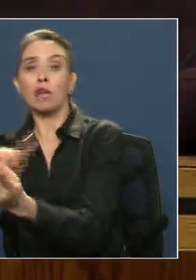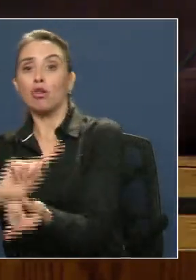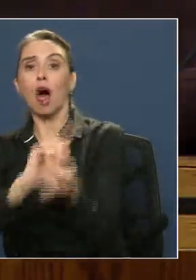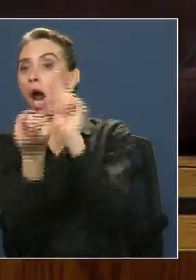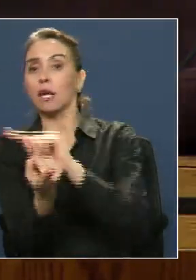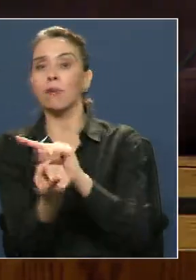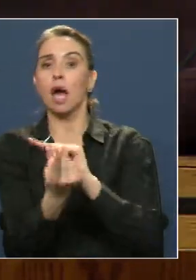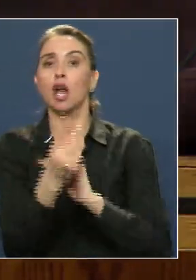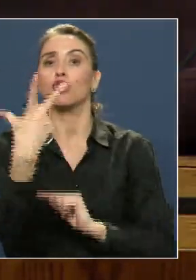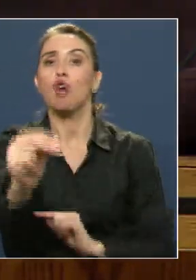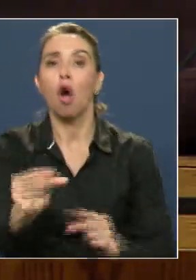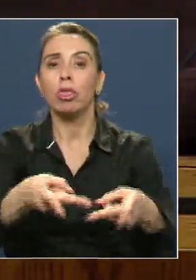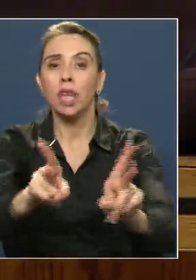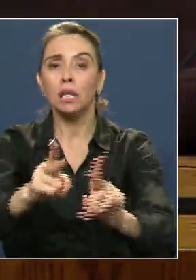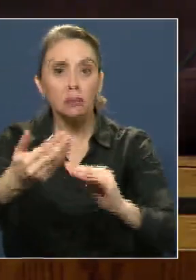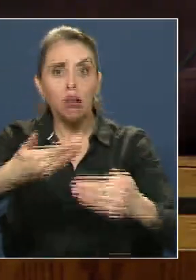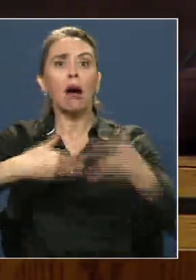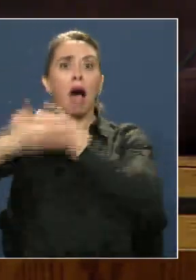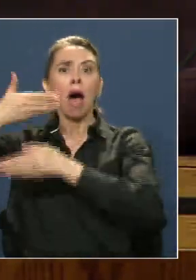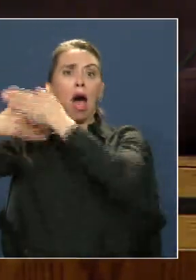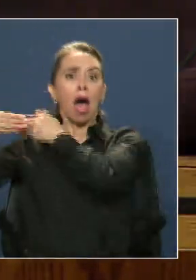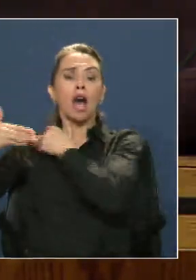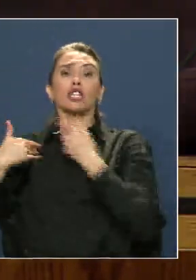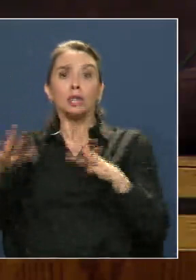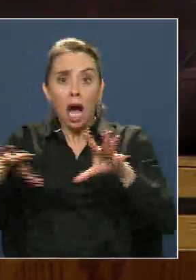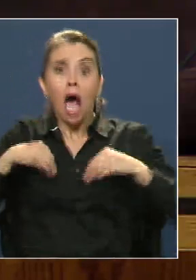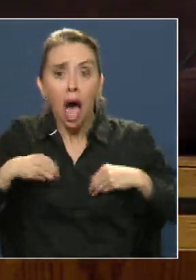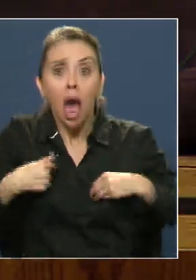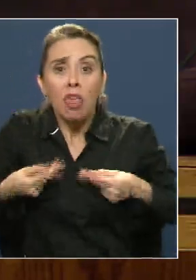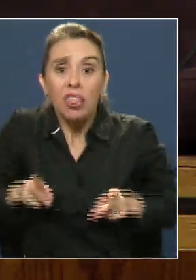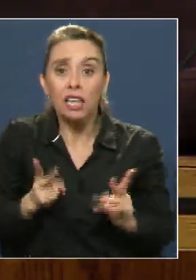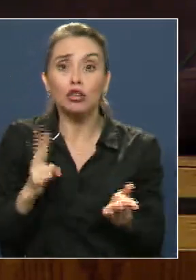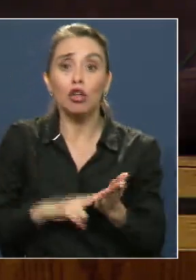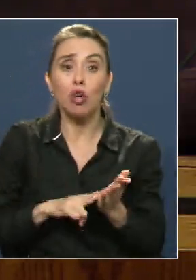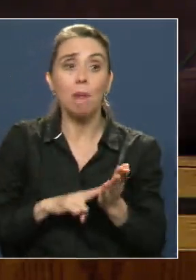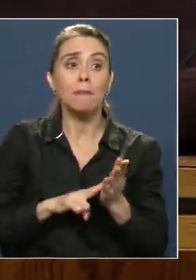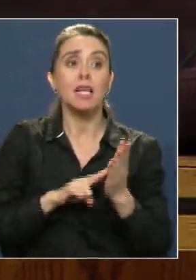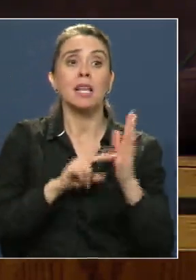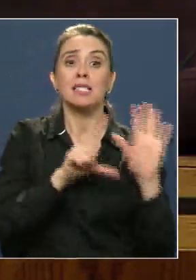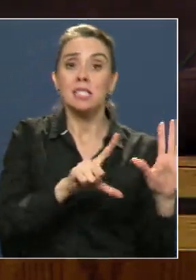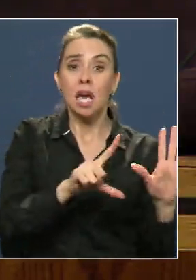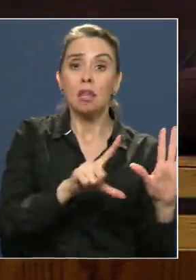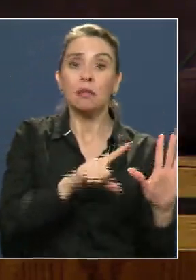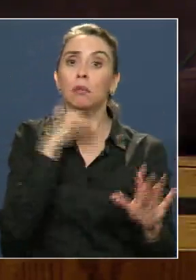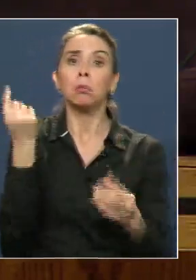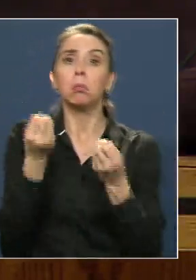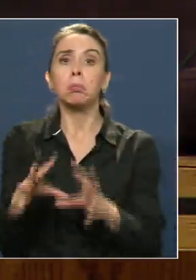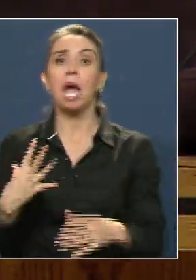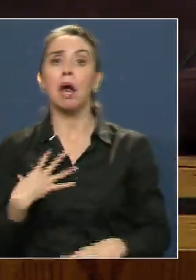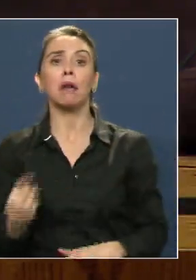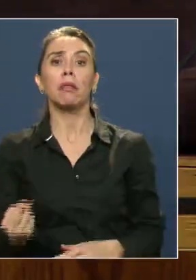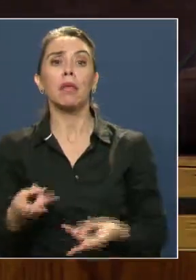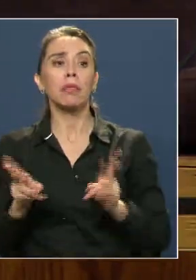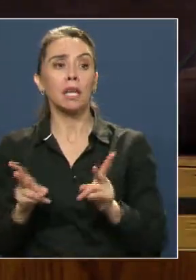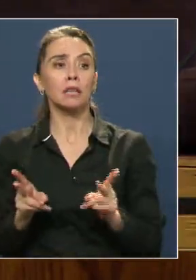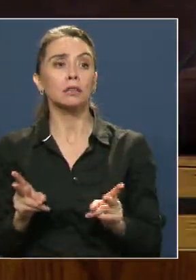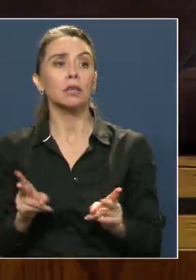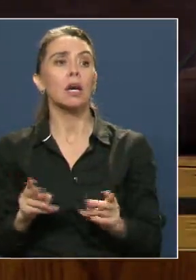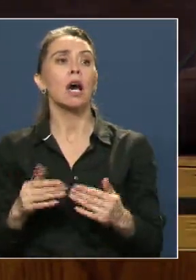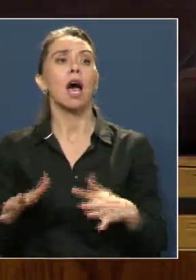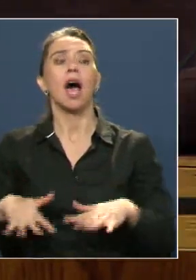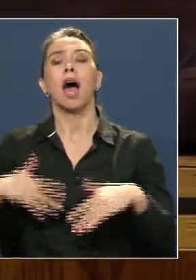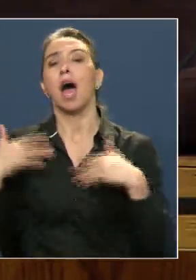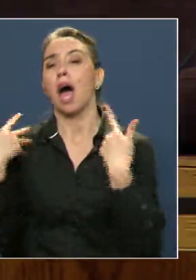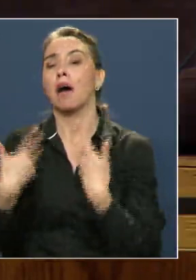Vamos a retroceder. Y las personas que adquirieron este derecho a partir del 2007 lo van a perder. Uno podrá decir, es que me cargue el Tribunal